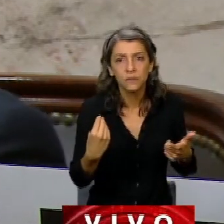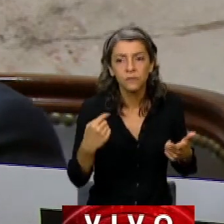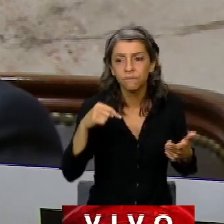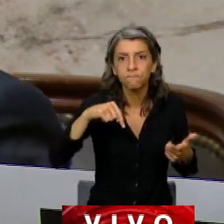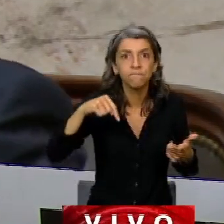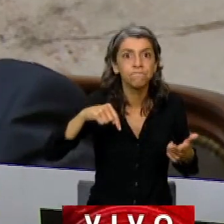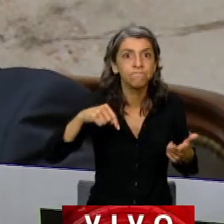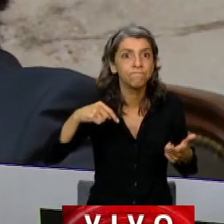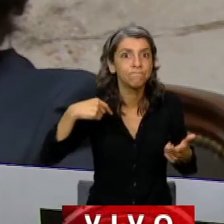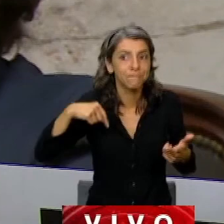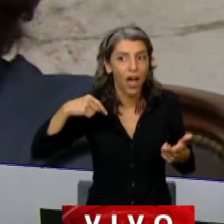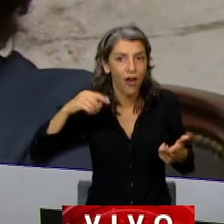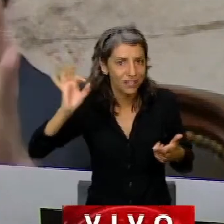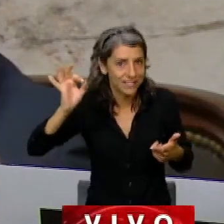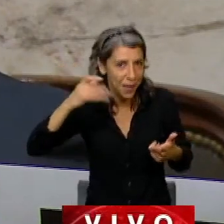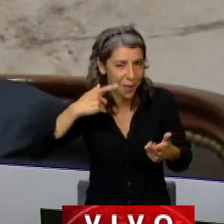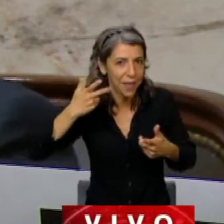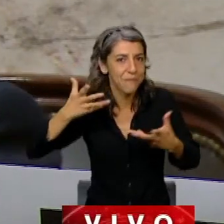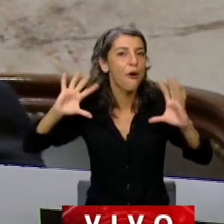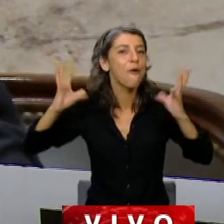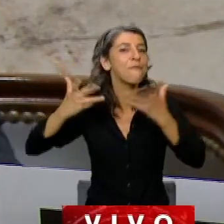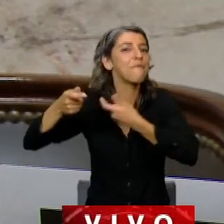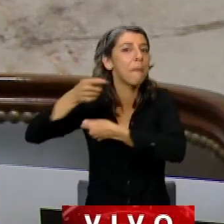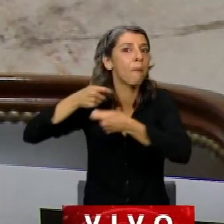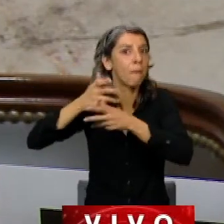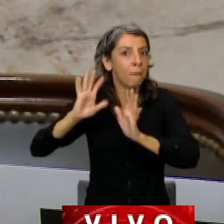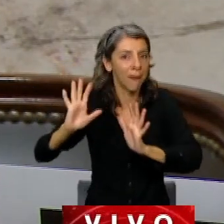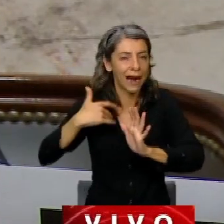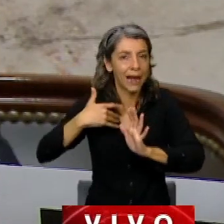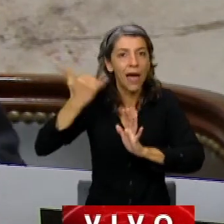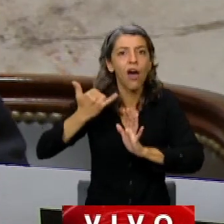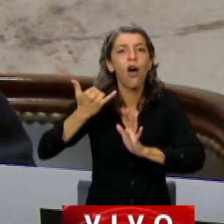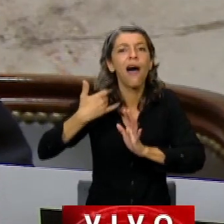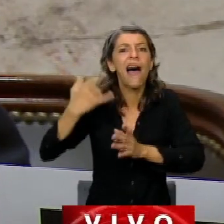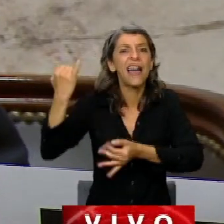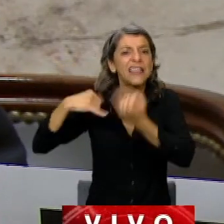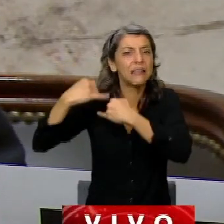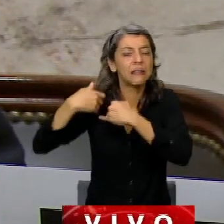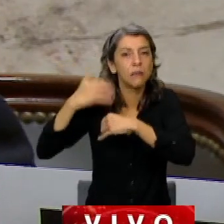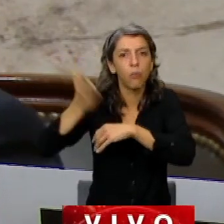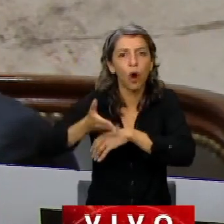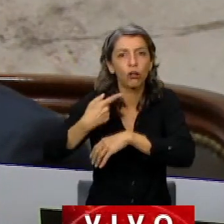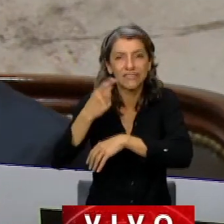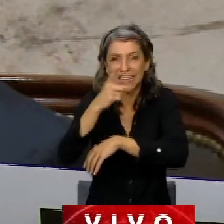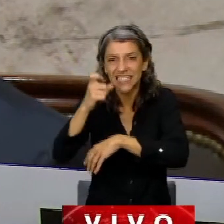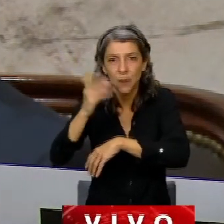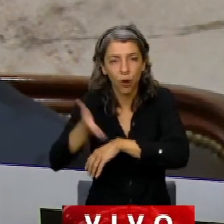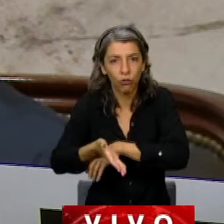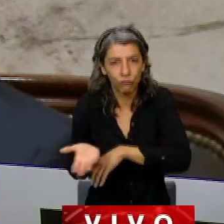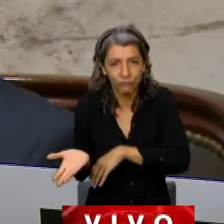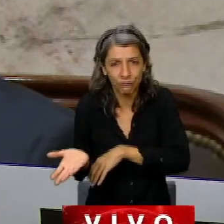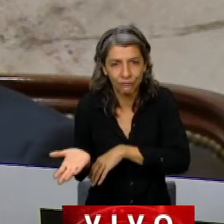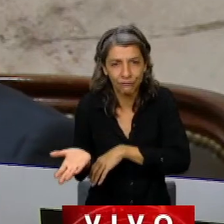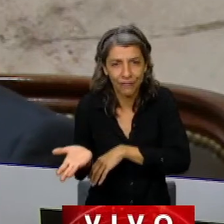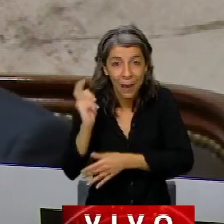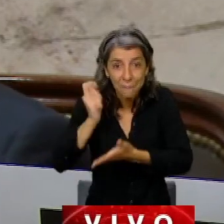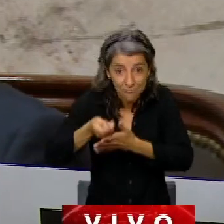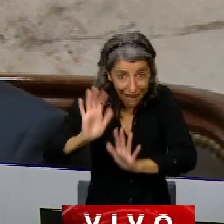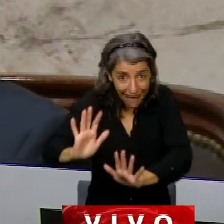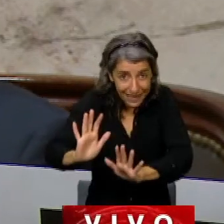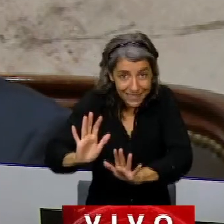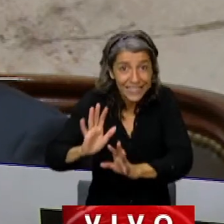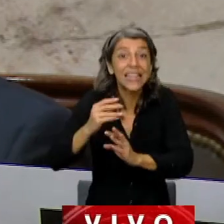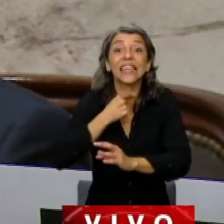están pagando, porque están los mercados totalmente cerrados, tasas del orden del 100%. Esto quiere decir que las